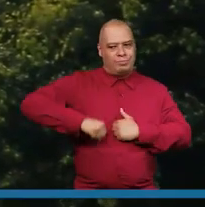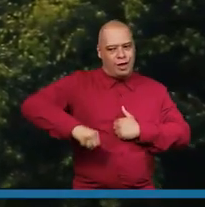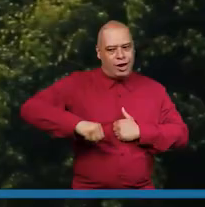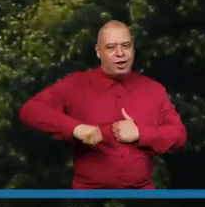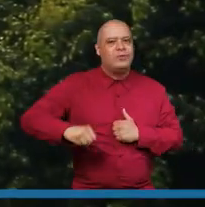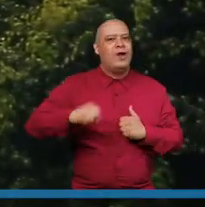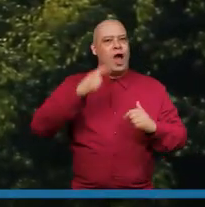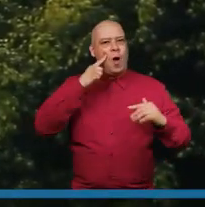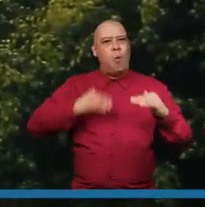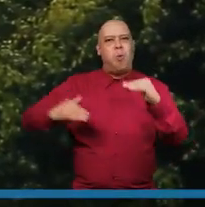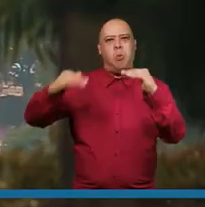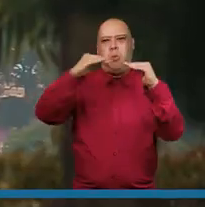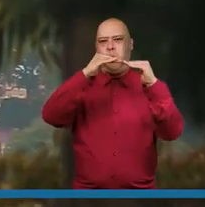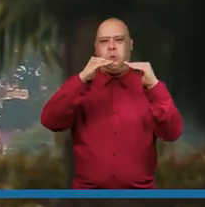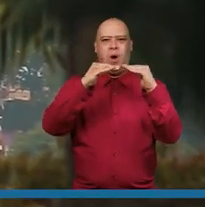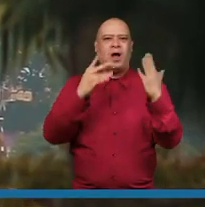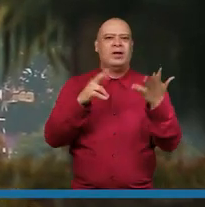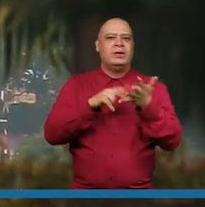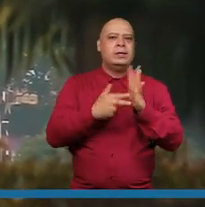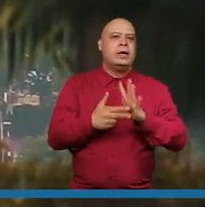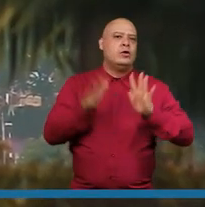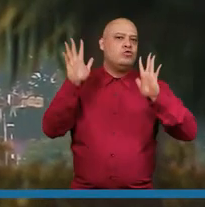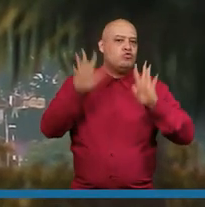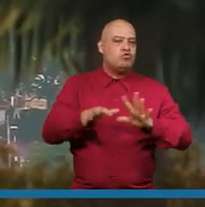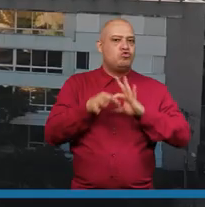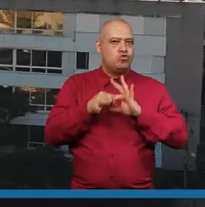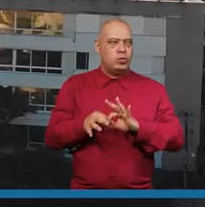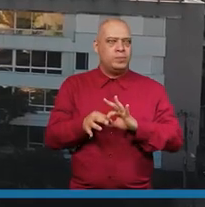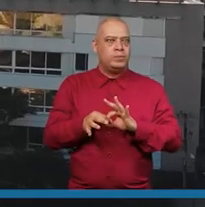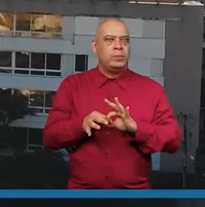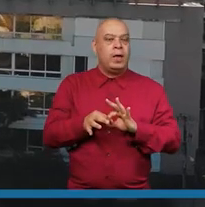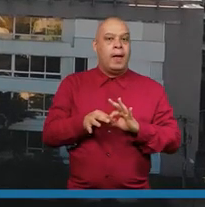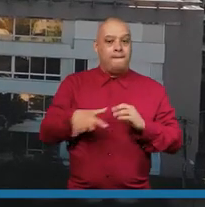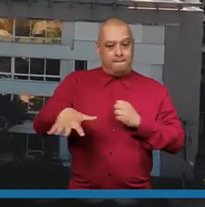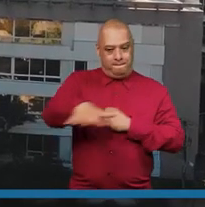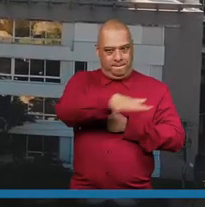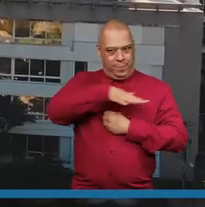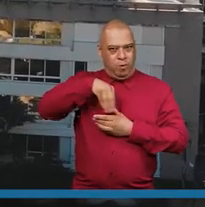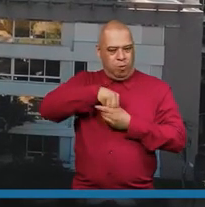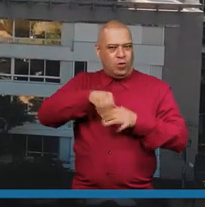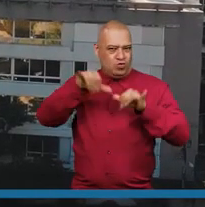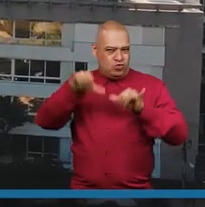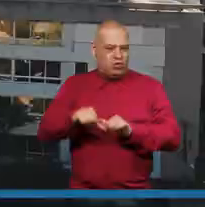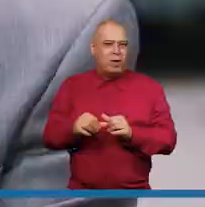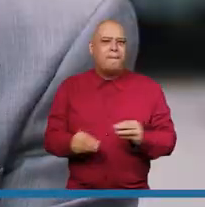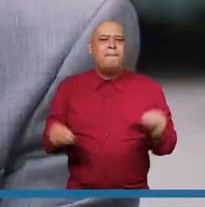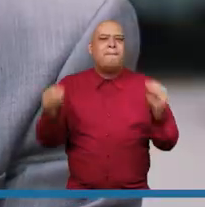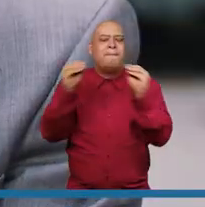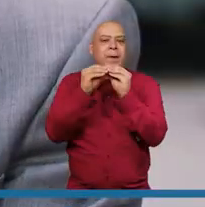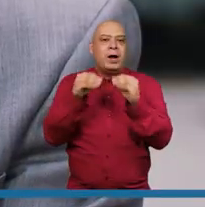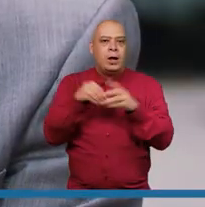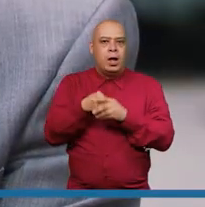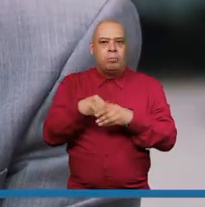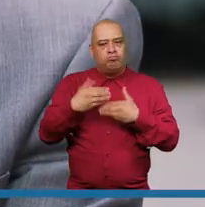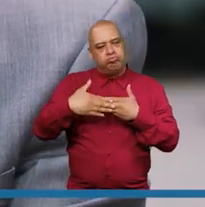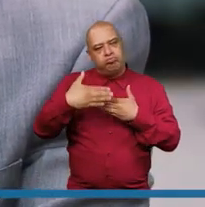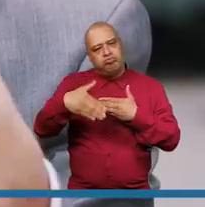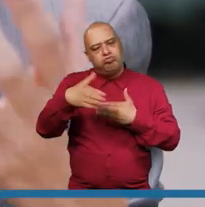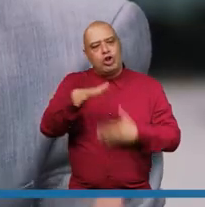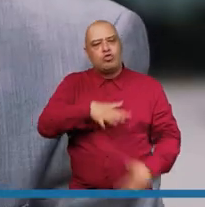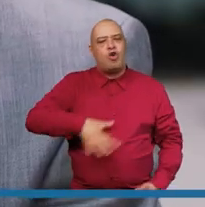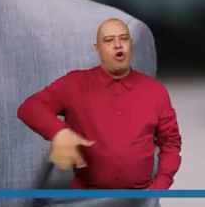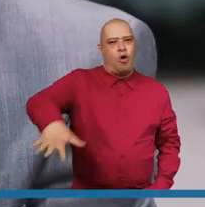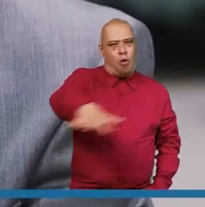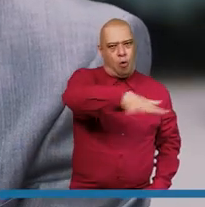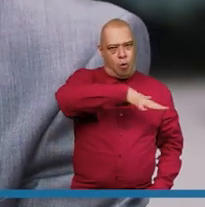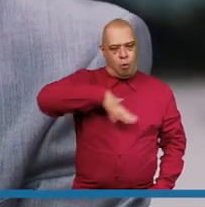que la igualdad y los derechos y las libertades no se vivan de mejor manera en una sola municipalidad, sino que sea